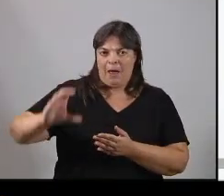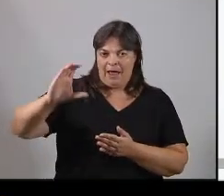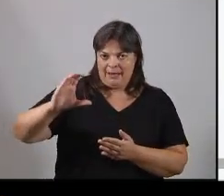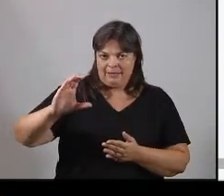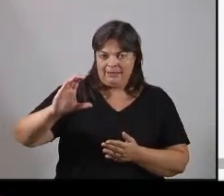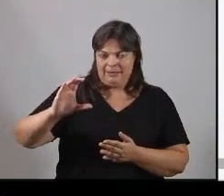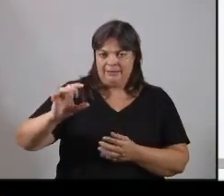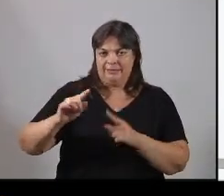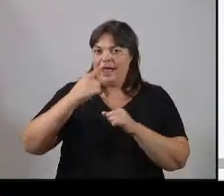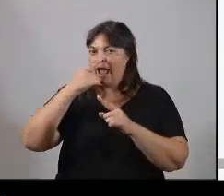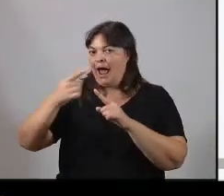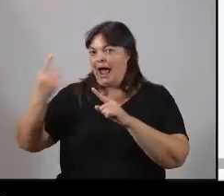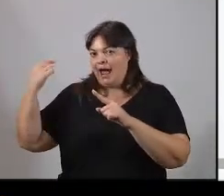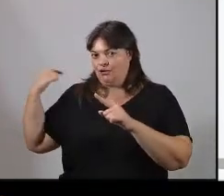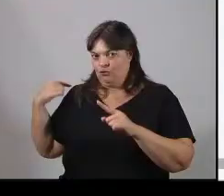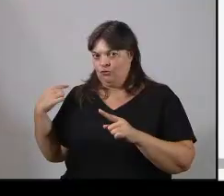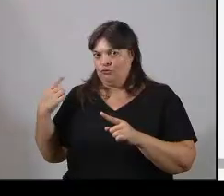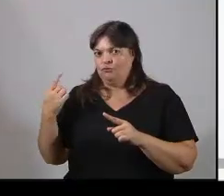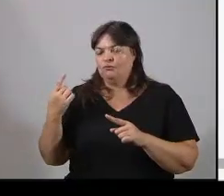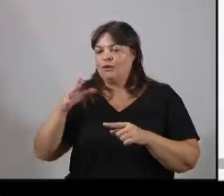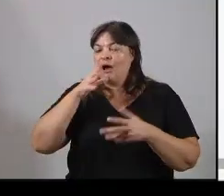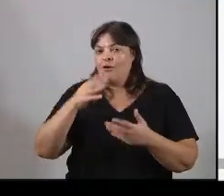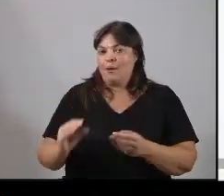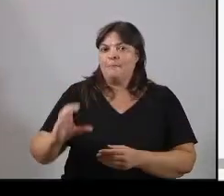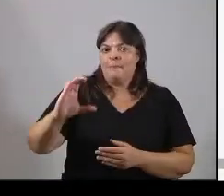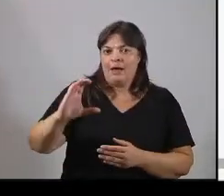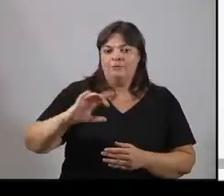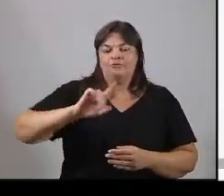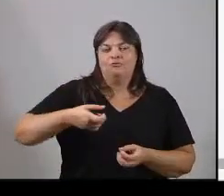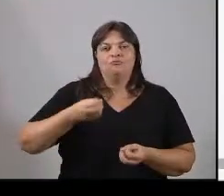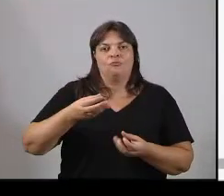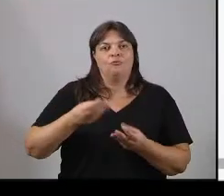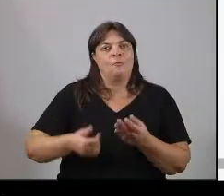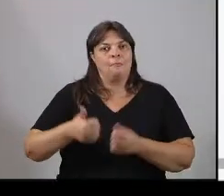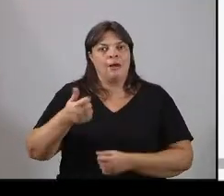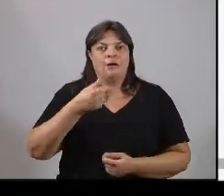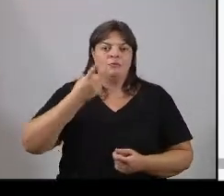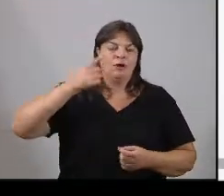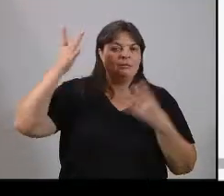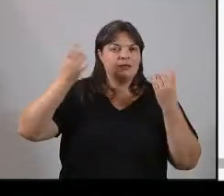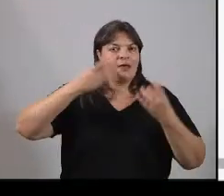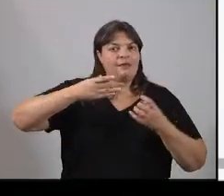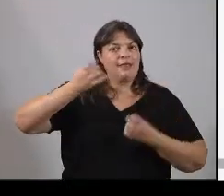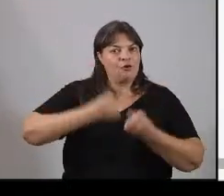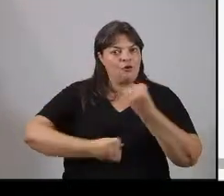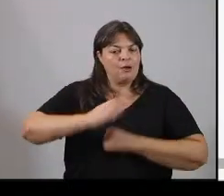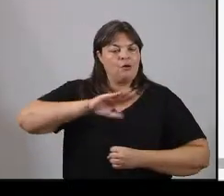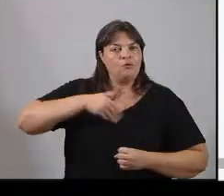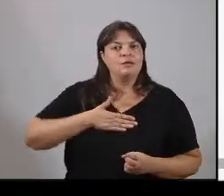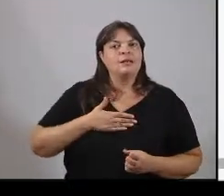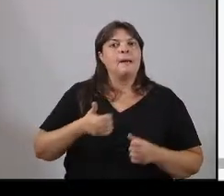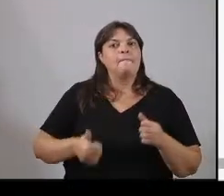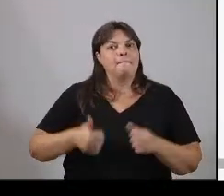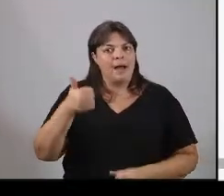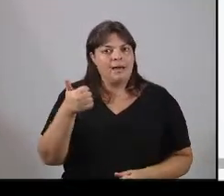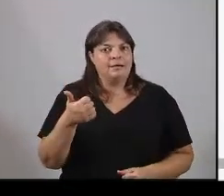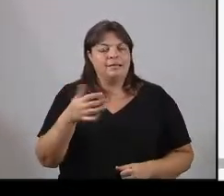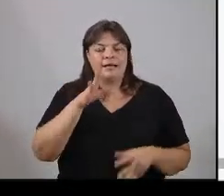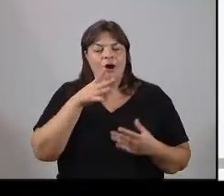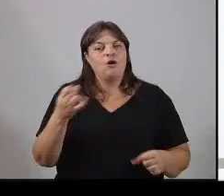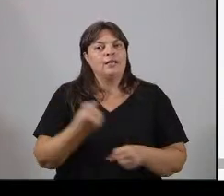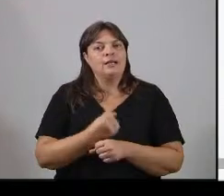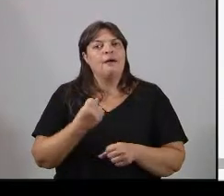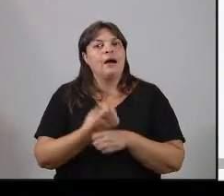ejercicios anteriores. Tenemos más declarantes que nunca, nuestra actividad económica es mayor, hay más gente que nunca trabajando